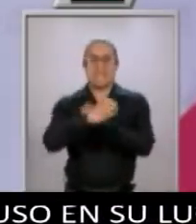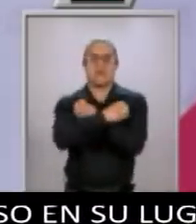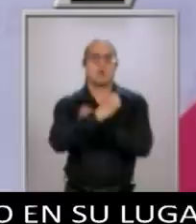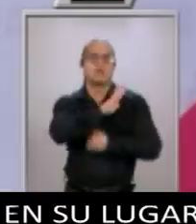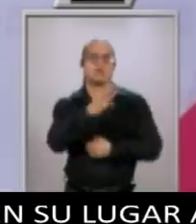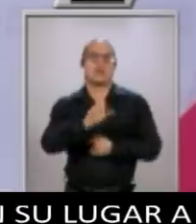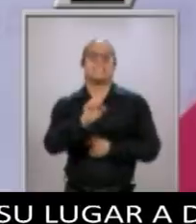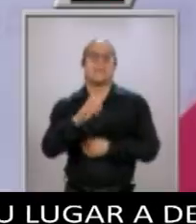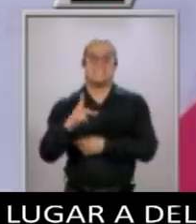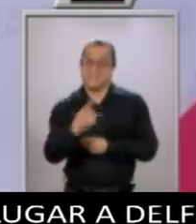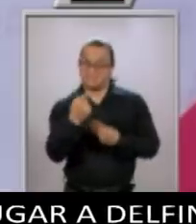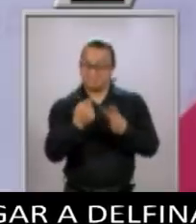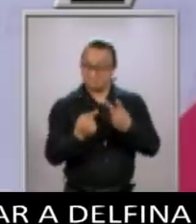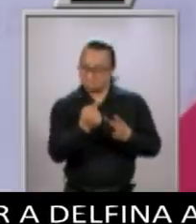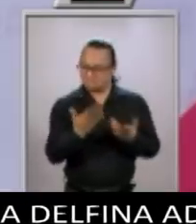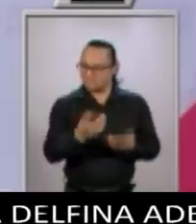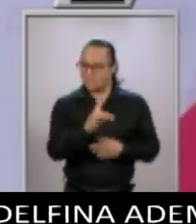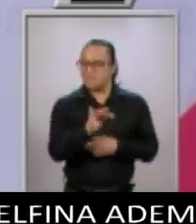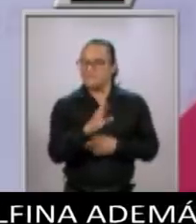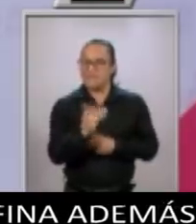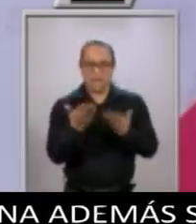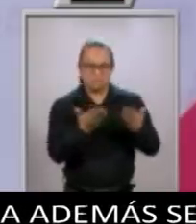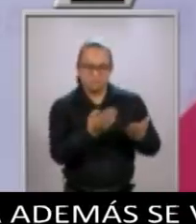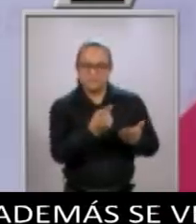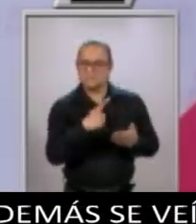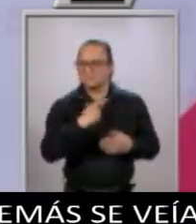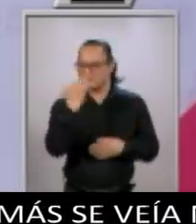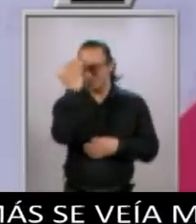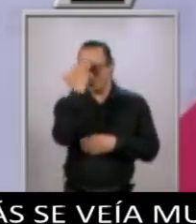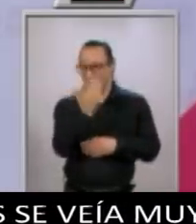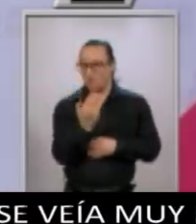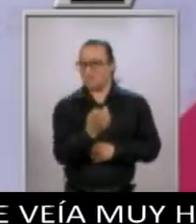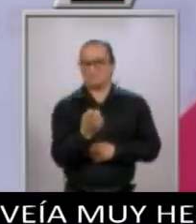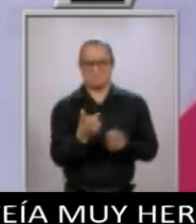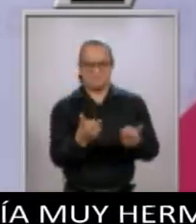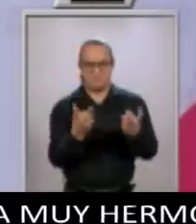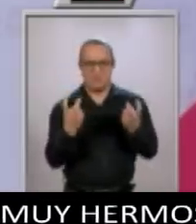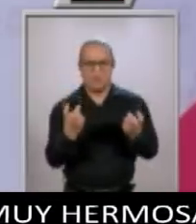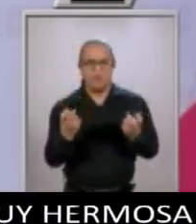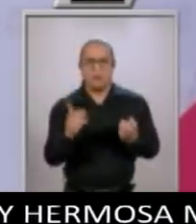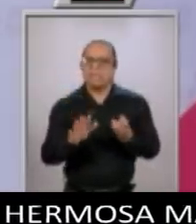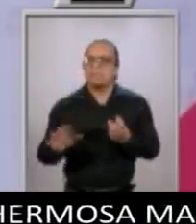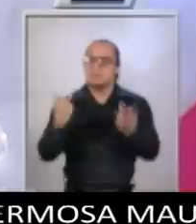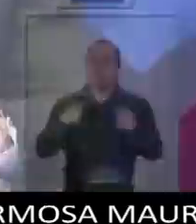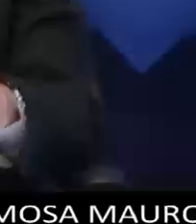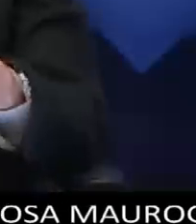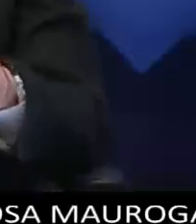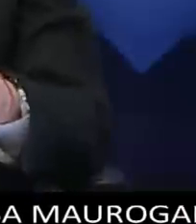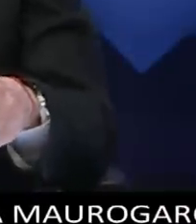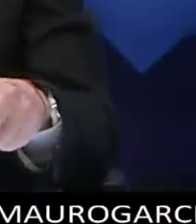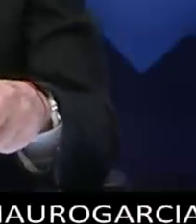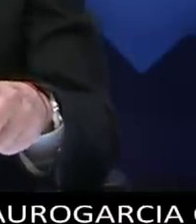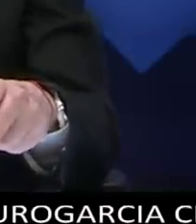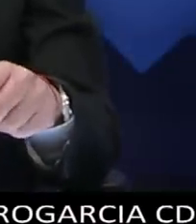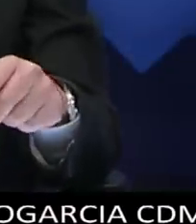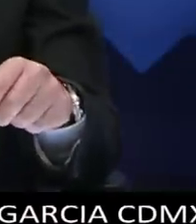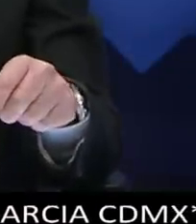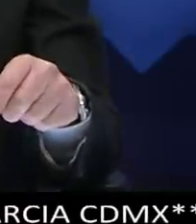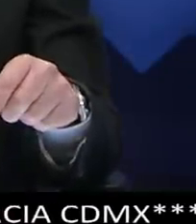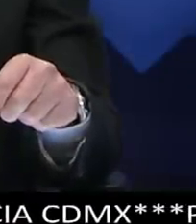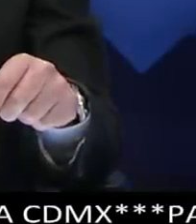como coordinadores de medios. Claro, como suelen hacer los políticos. Por eso Mario Delgado dice que tú pretendías ser